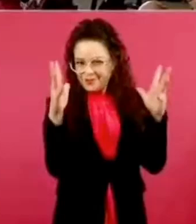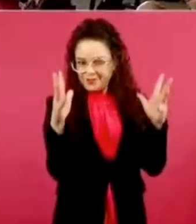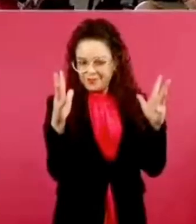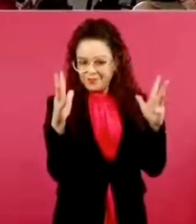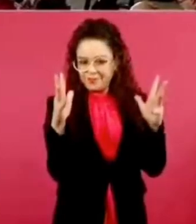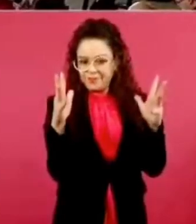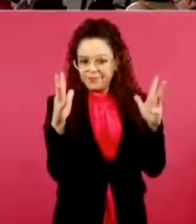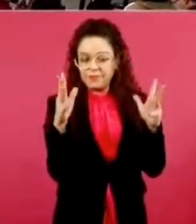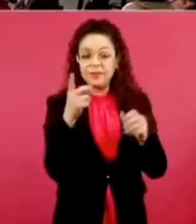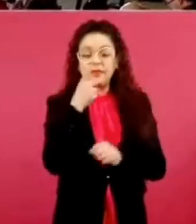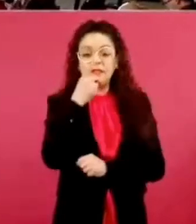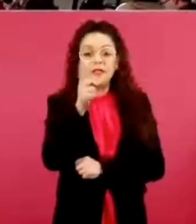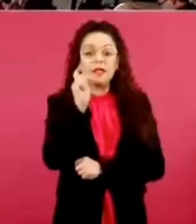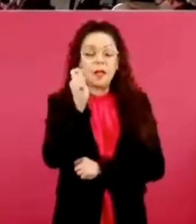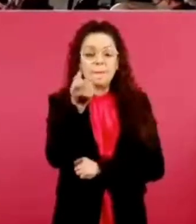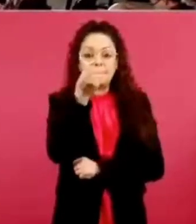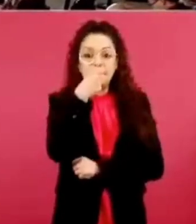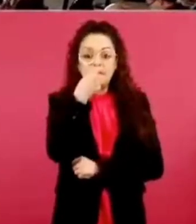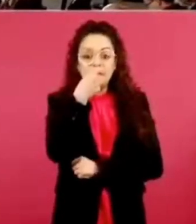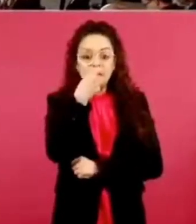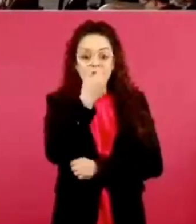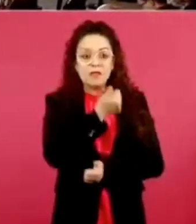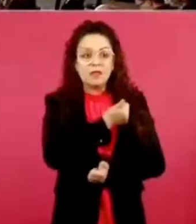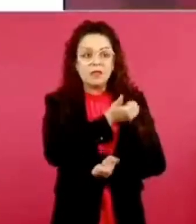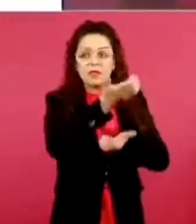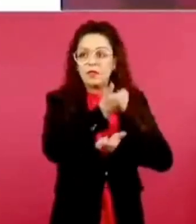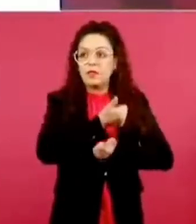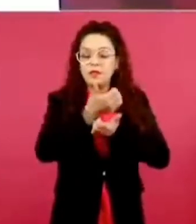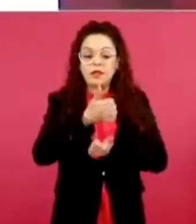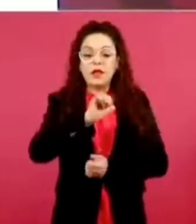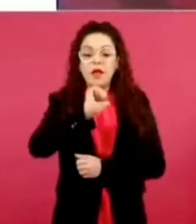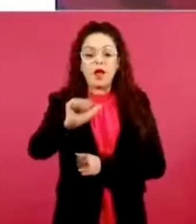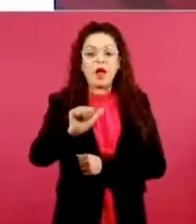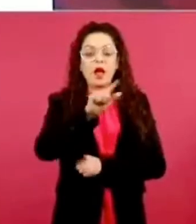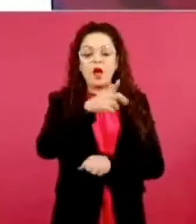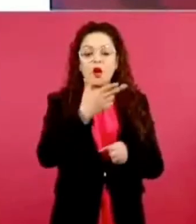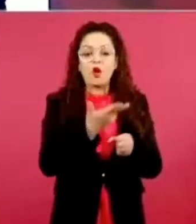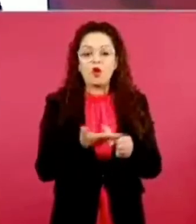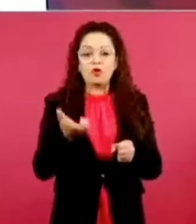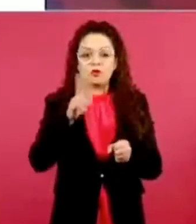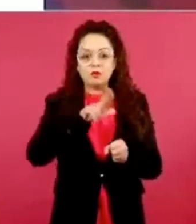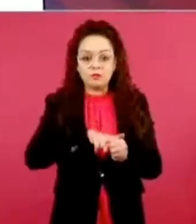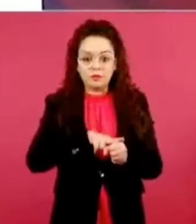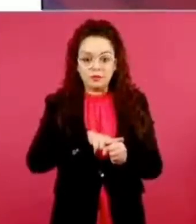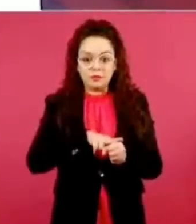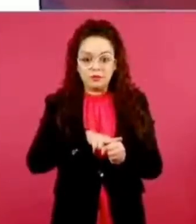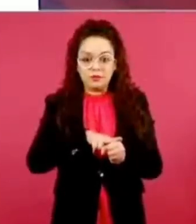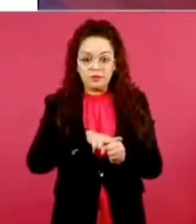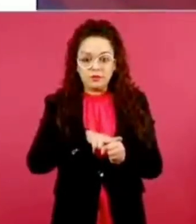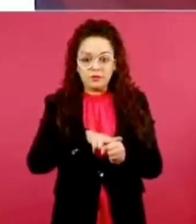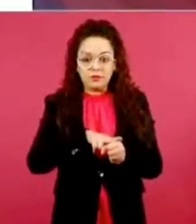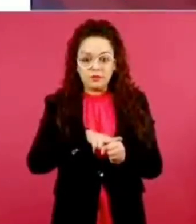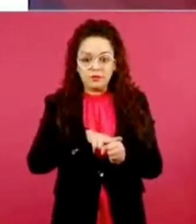iba a entregar los medicamentos a los hospitales, a los centros de salud.